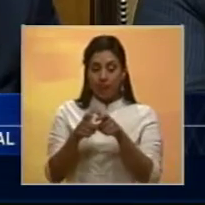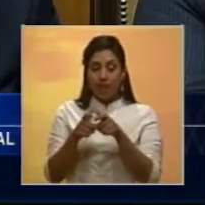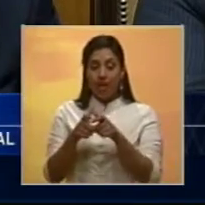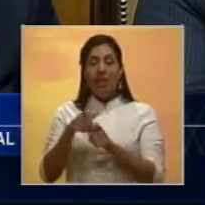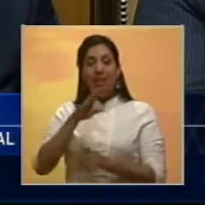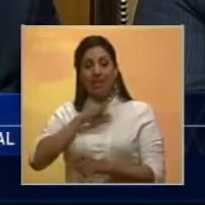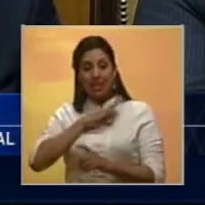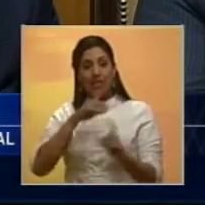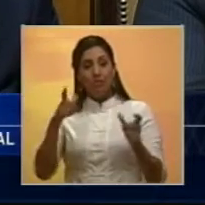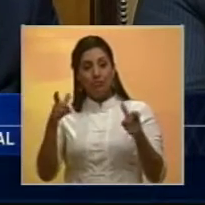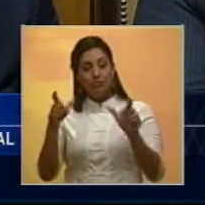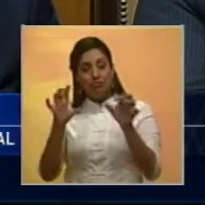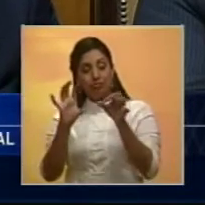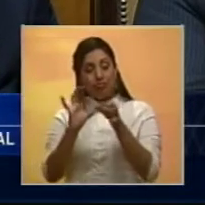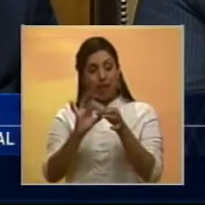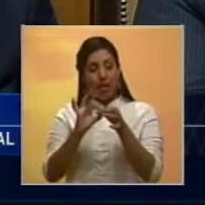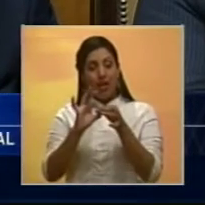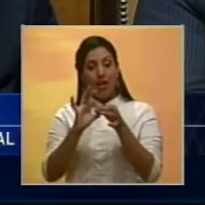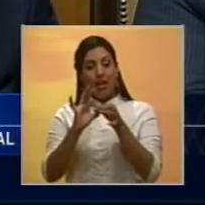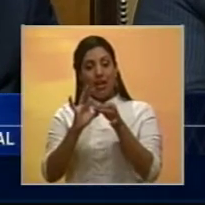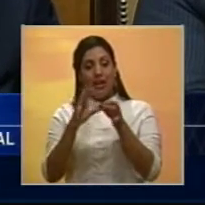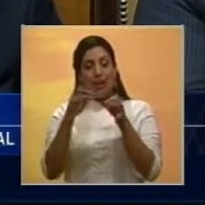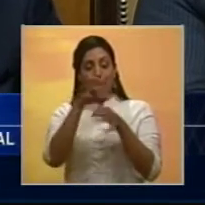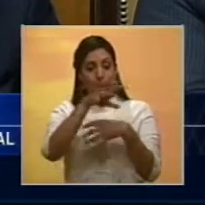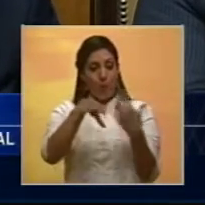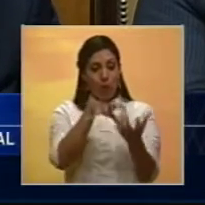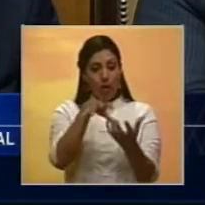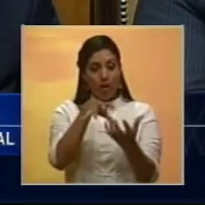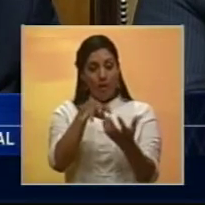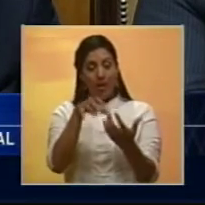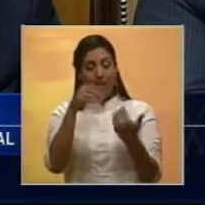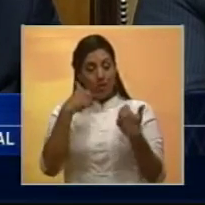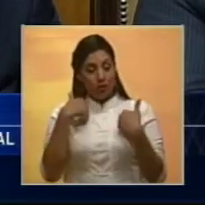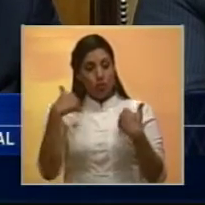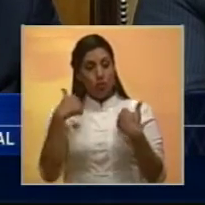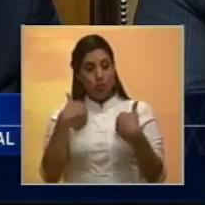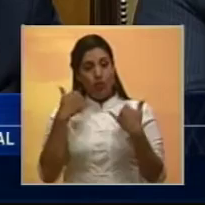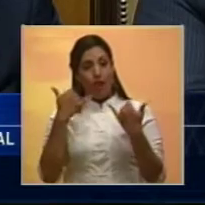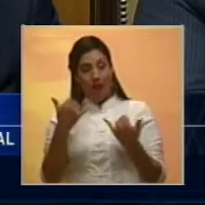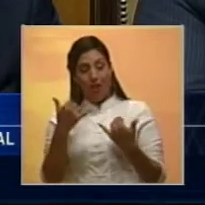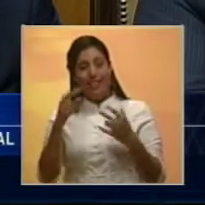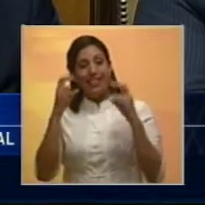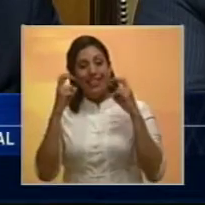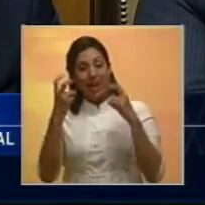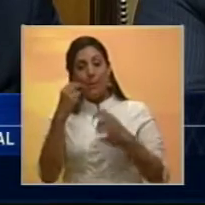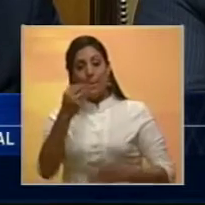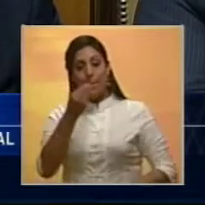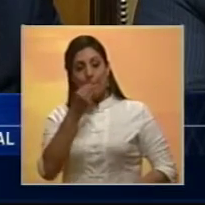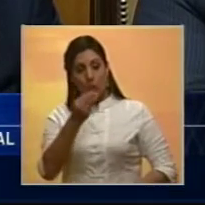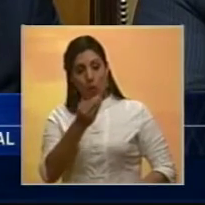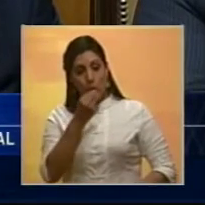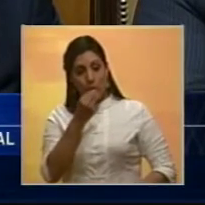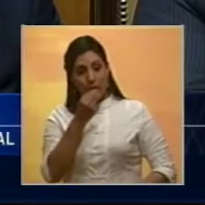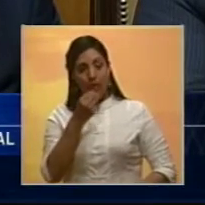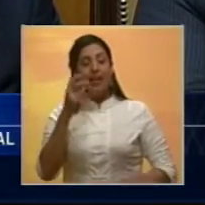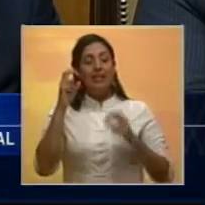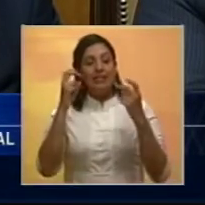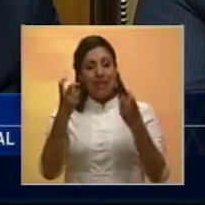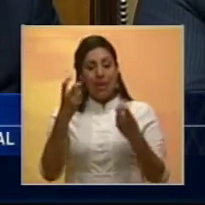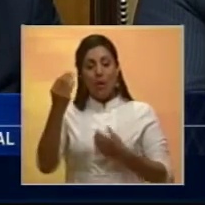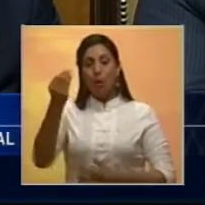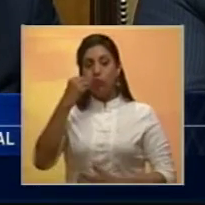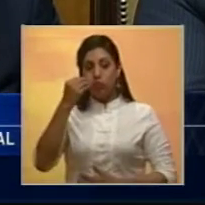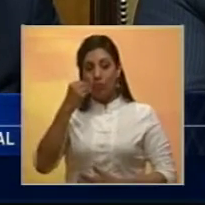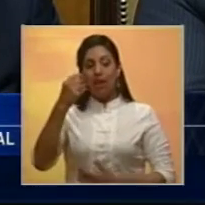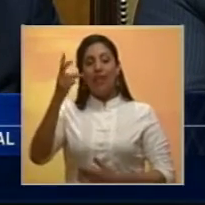Está estrechamente conexionado el problema que estamos atravesando en materia alimentaria, en materia de